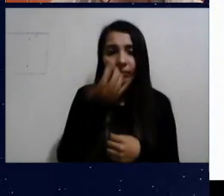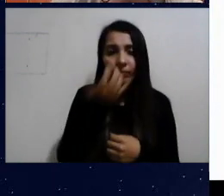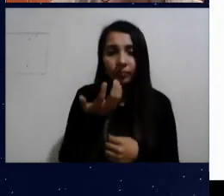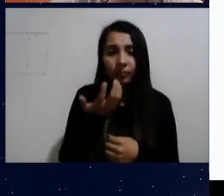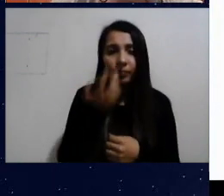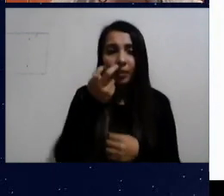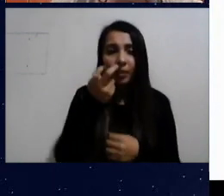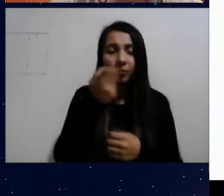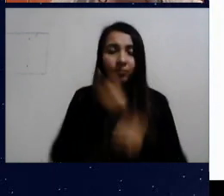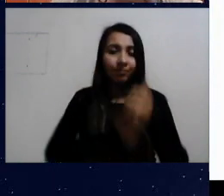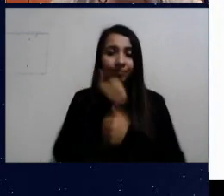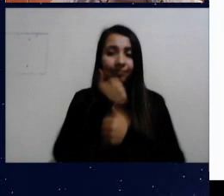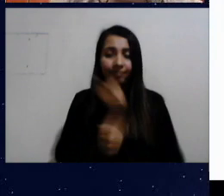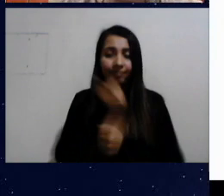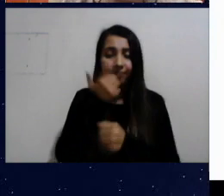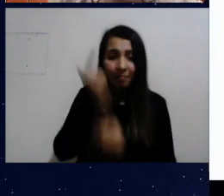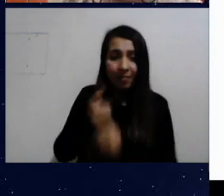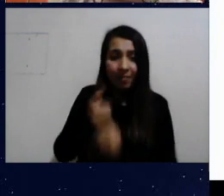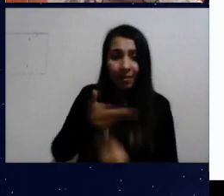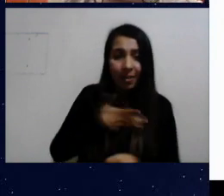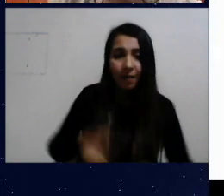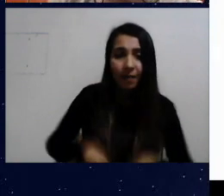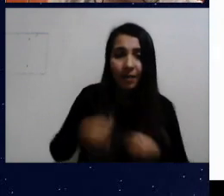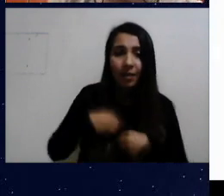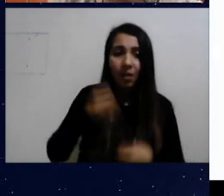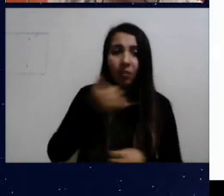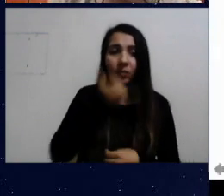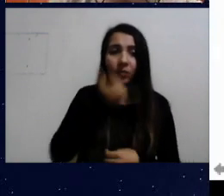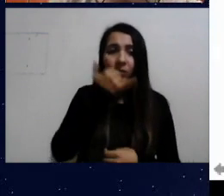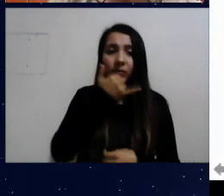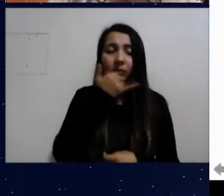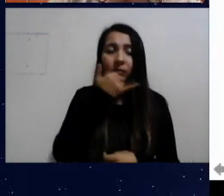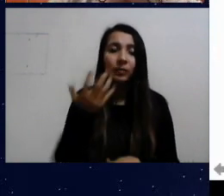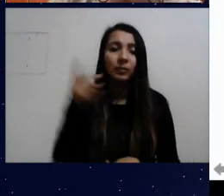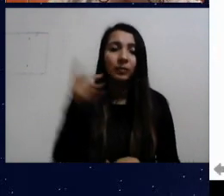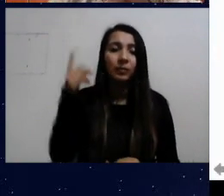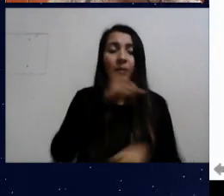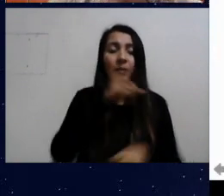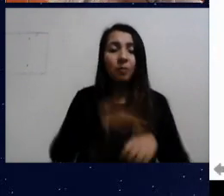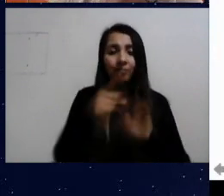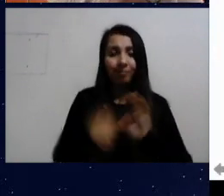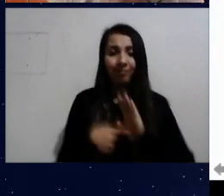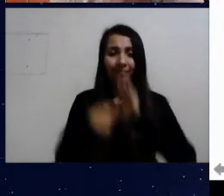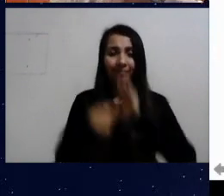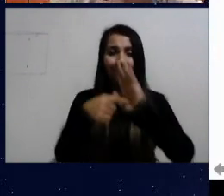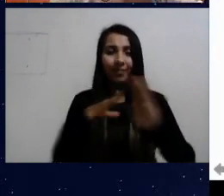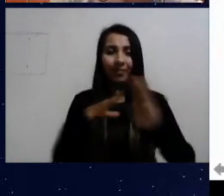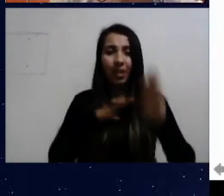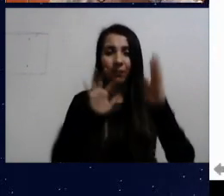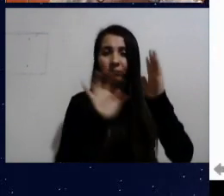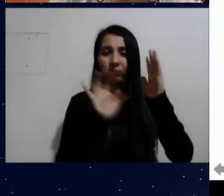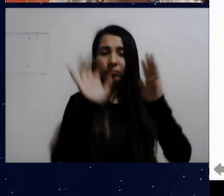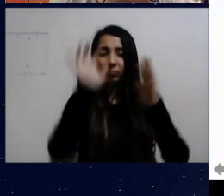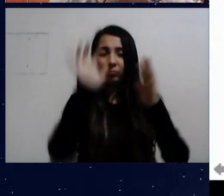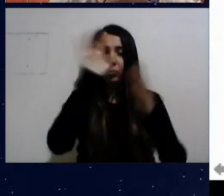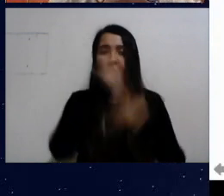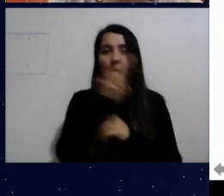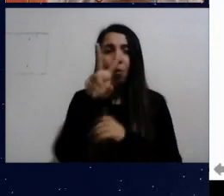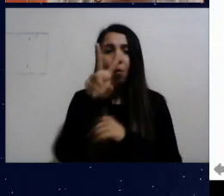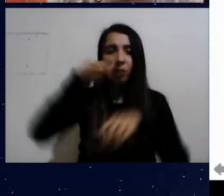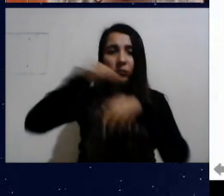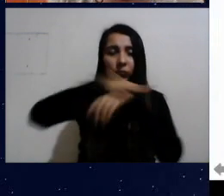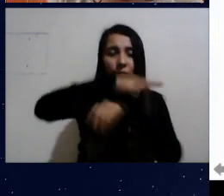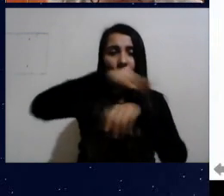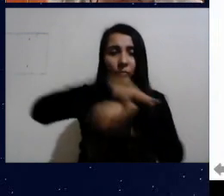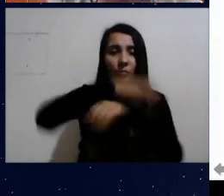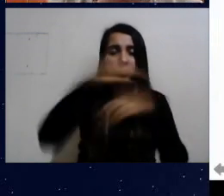reto porque tal y como lo tenéis aquí representado, la radiación del planeta comparado con la de la estrella